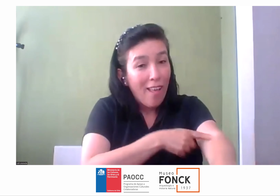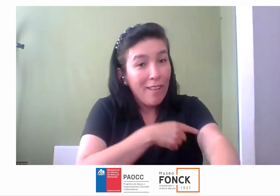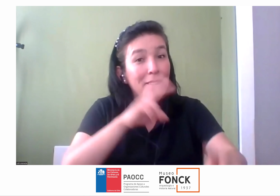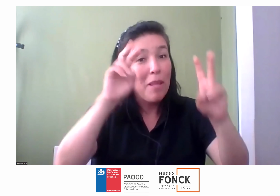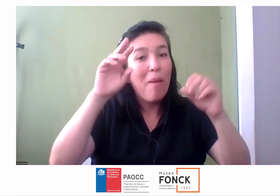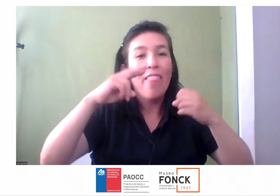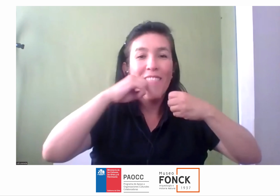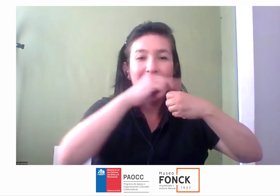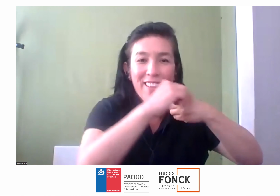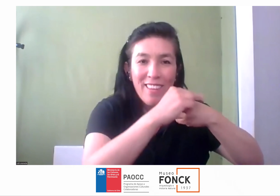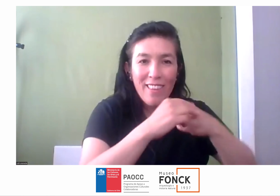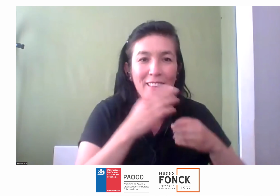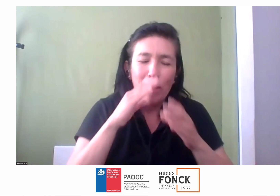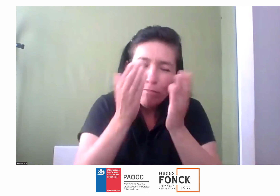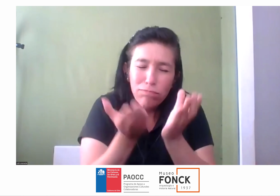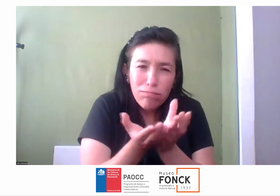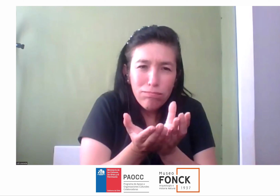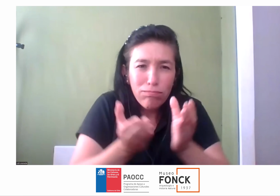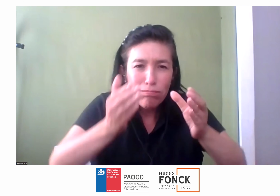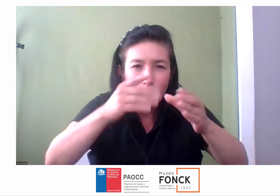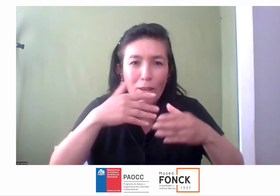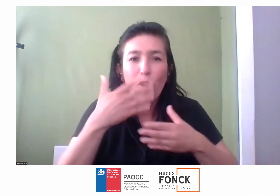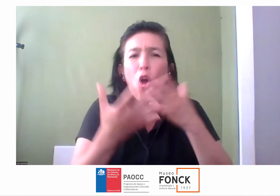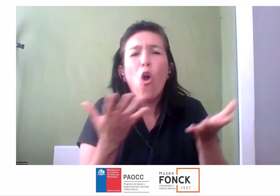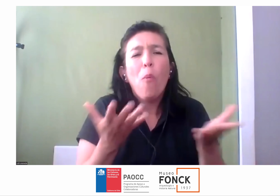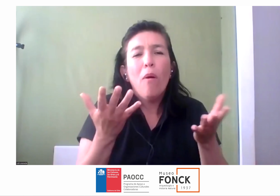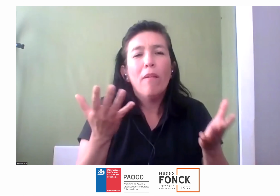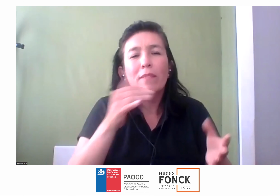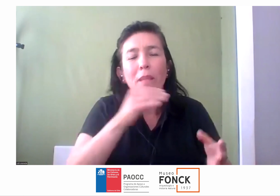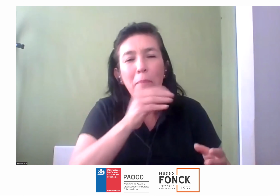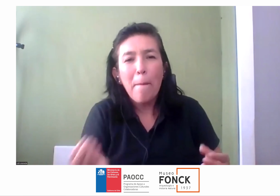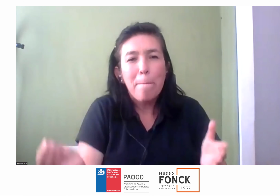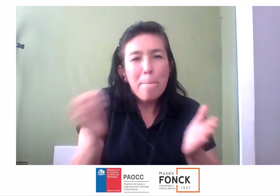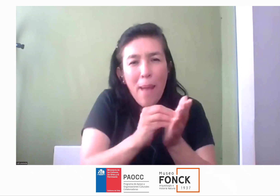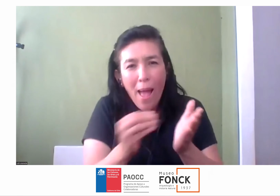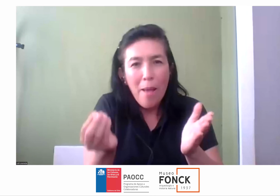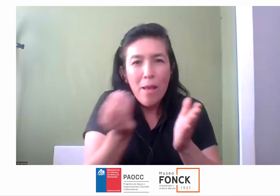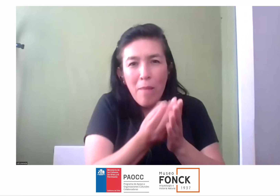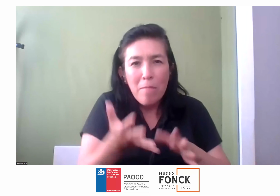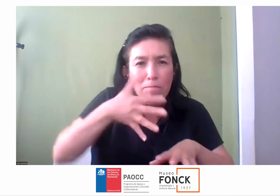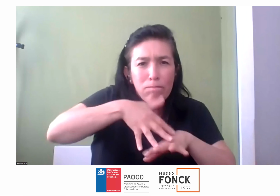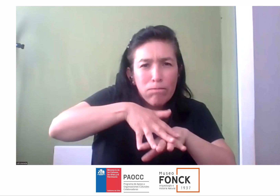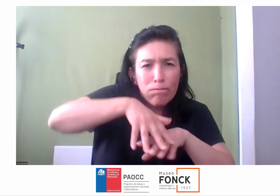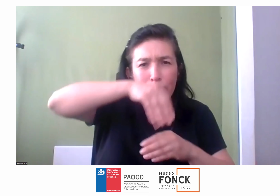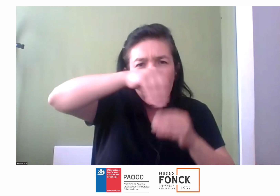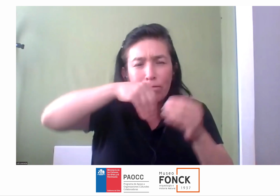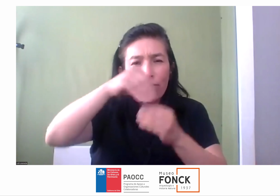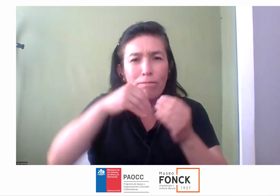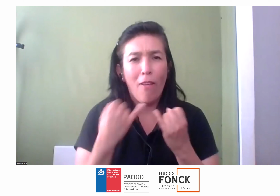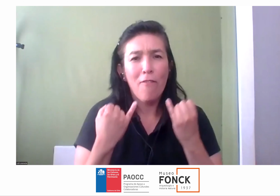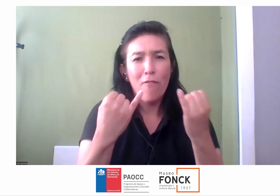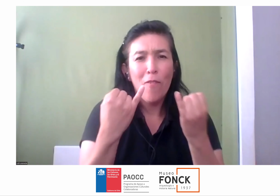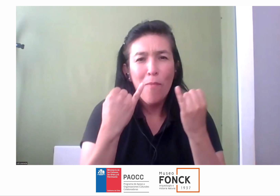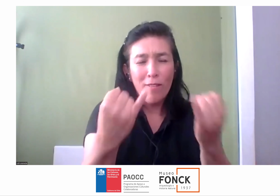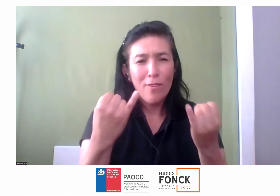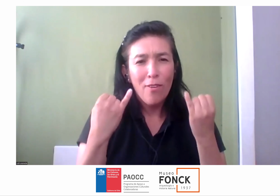cerámico y cómo se va complementando y colaborativamente la información para ir